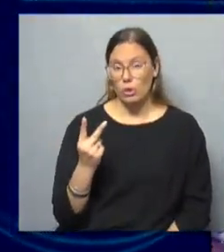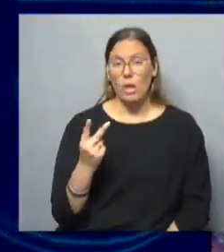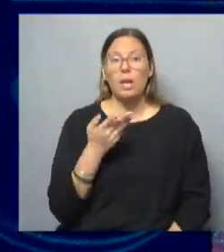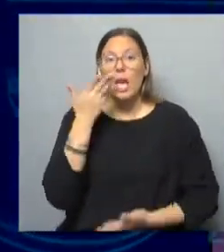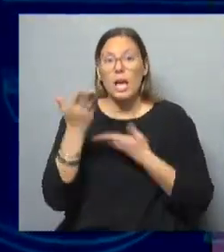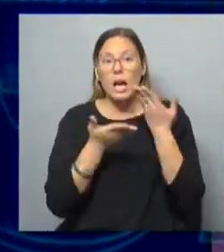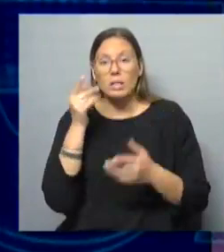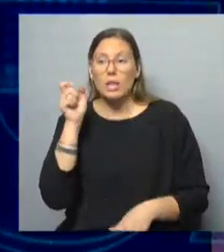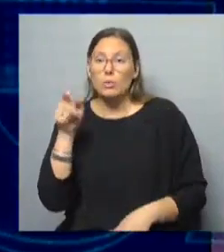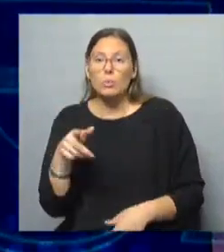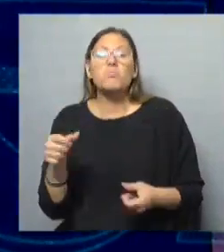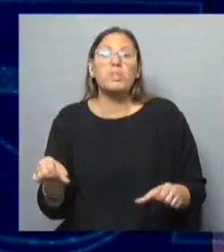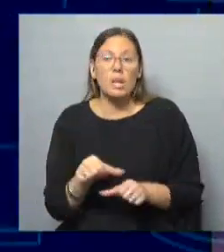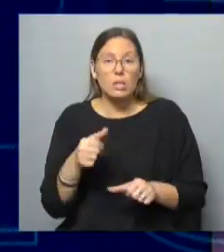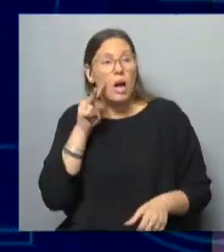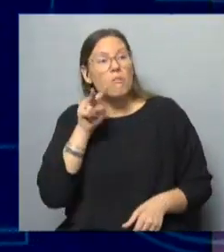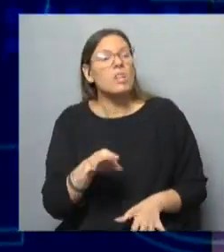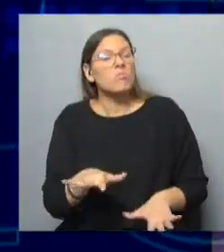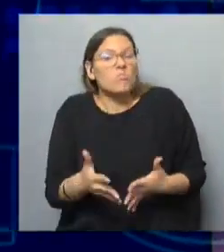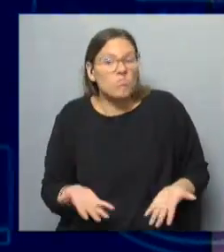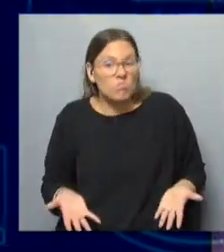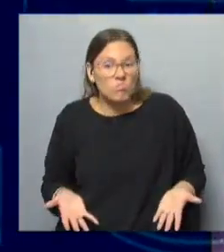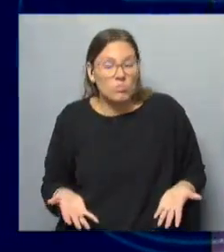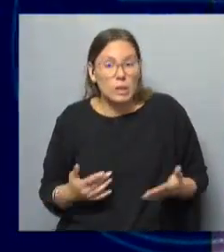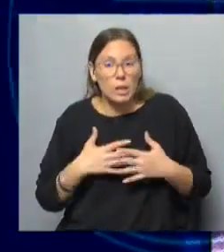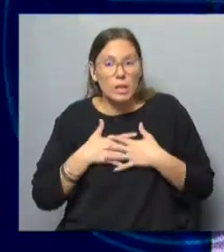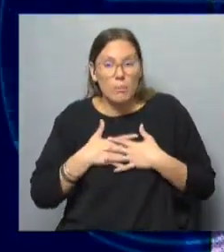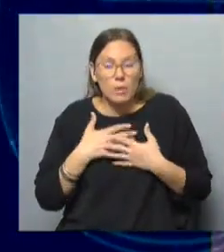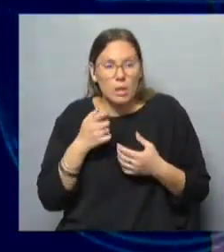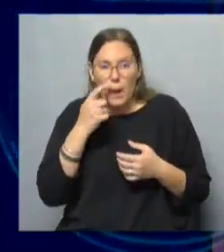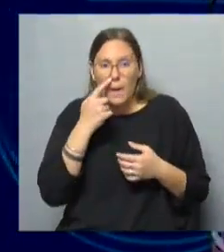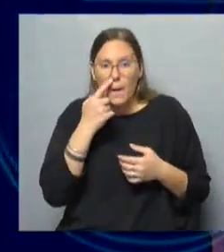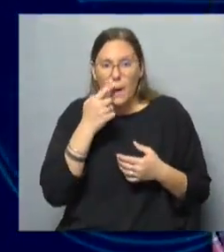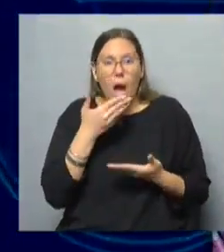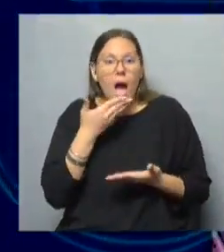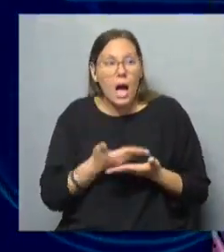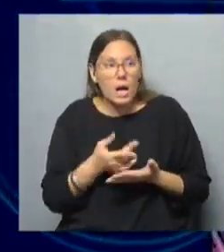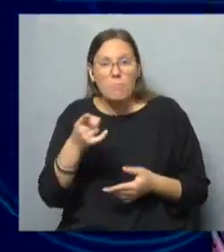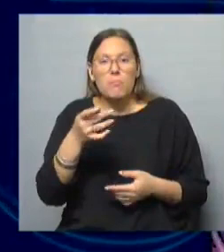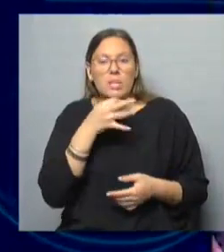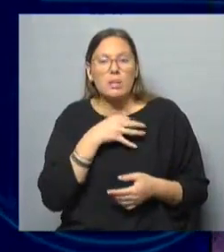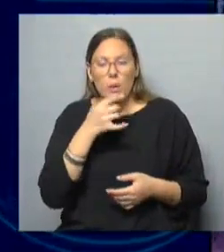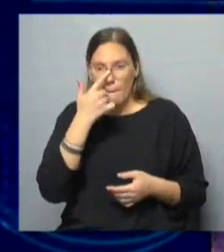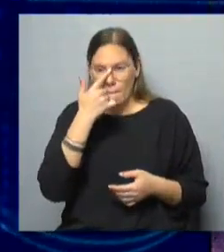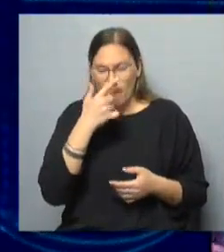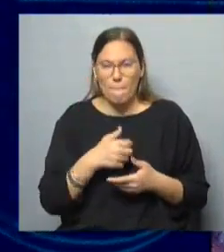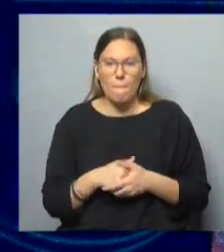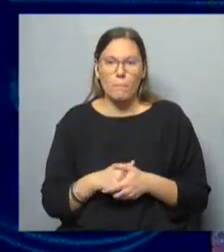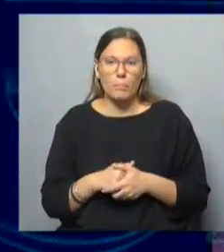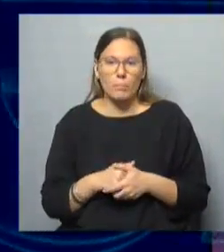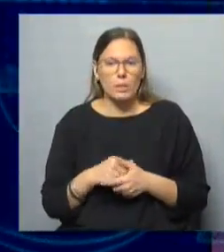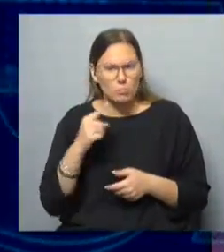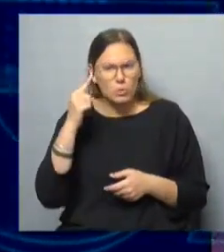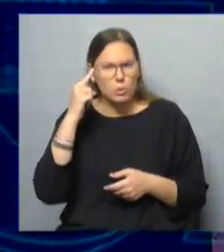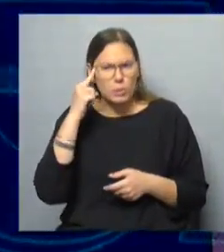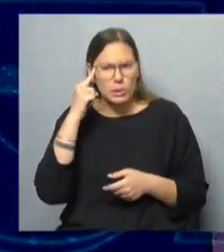cantan canciones tuyas, ¿qué hacemos? Y dice, bueno, vamos a ver qué... Y a mí me llamó mucho la atención una cosa que me dijo, que dice, yo pensé